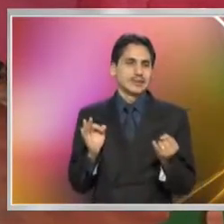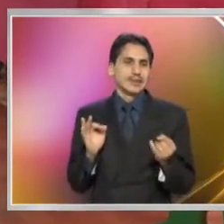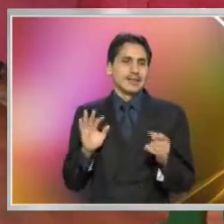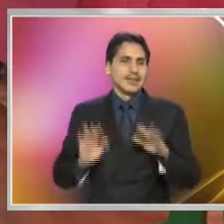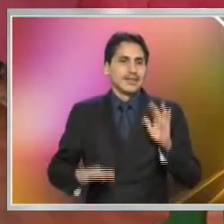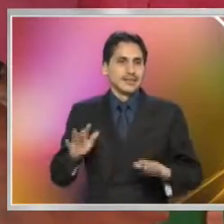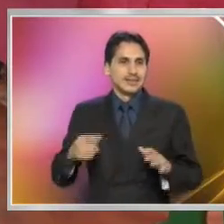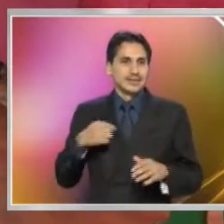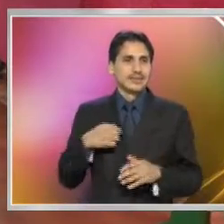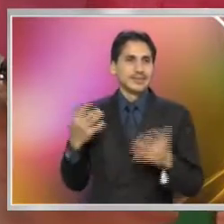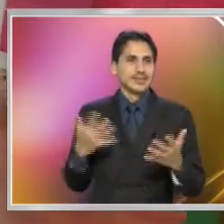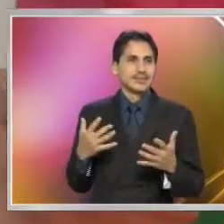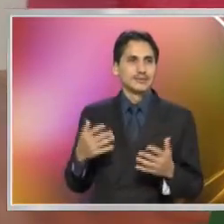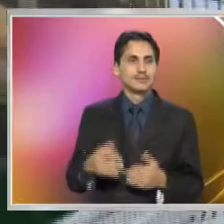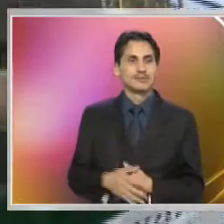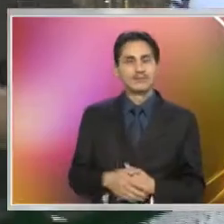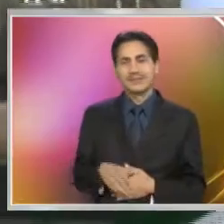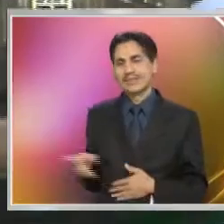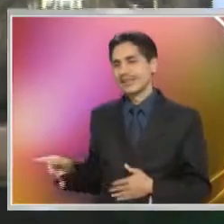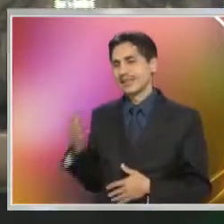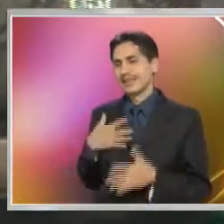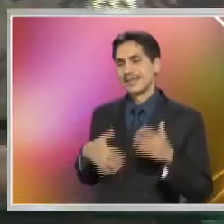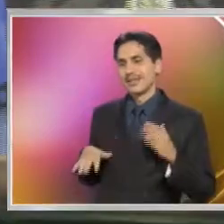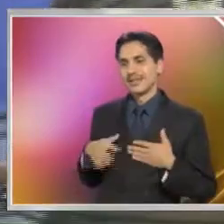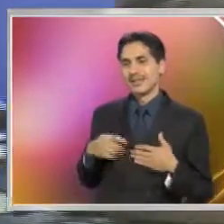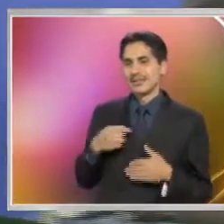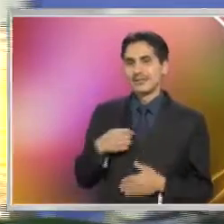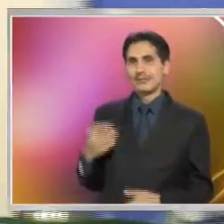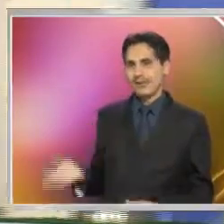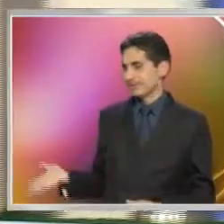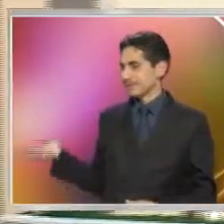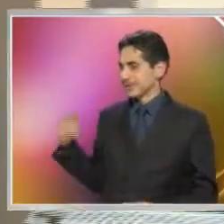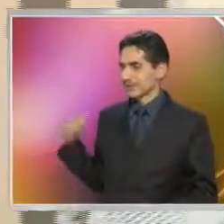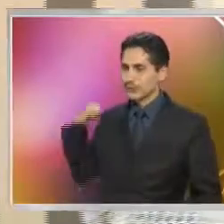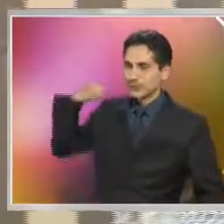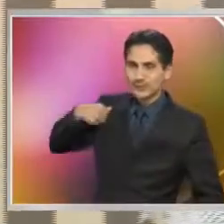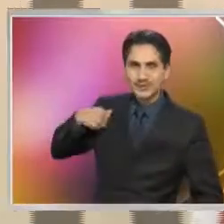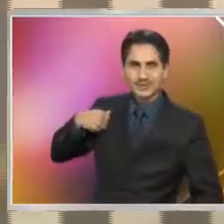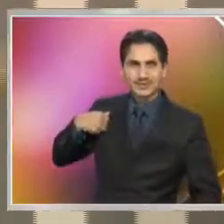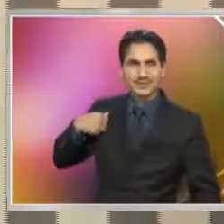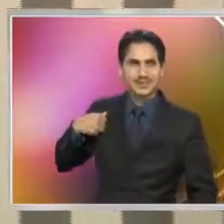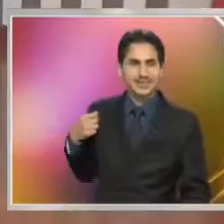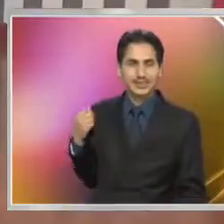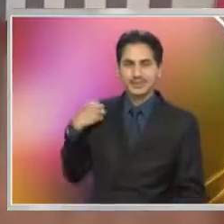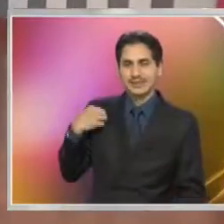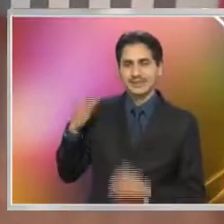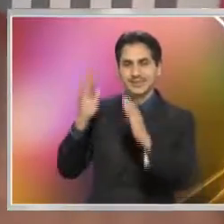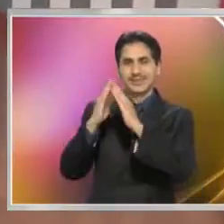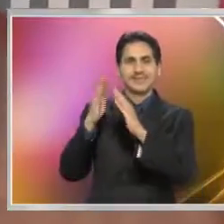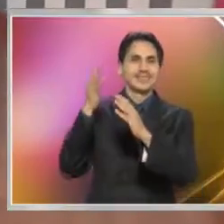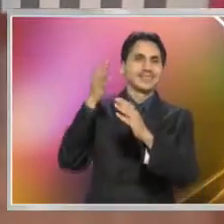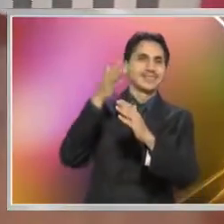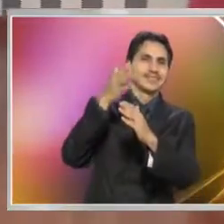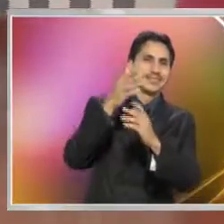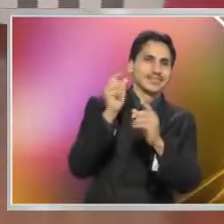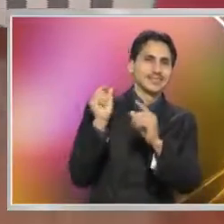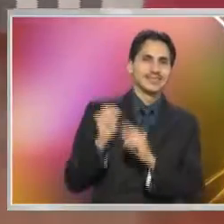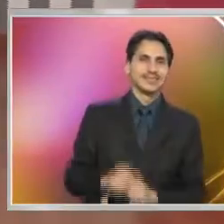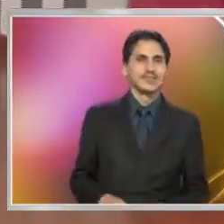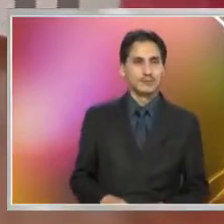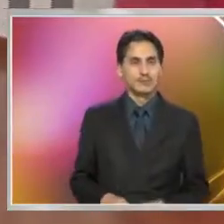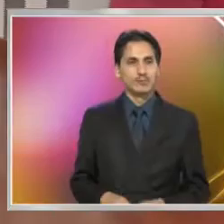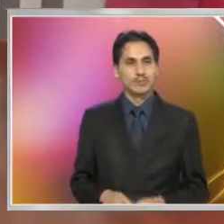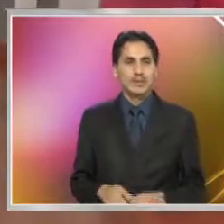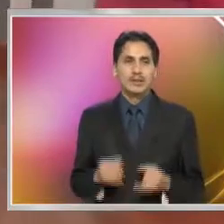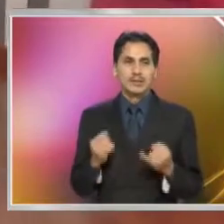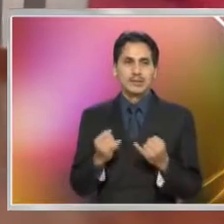dañe, sube, es llevarla en mi espalda hasta la casa. Hoy tengo una esposa,